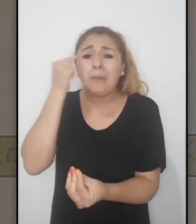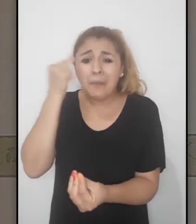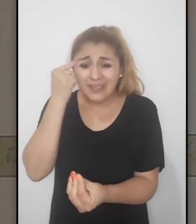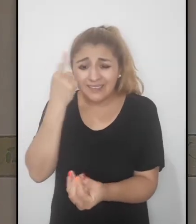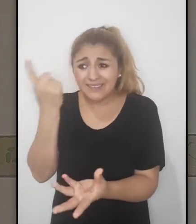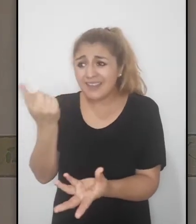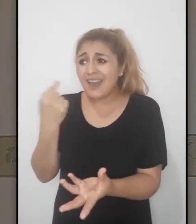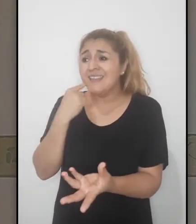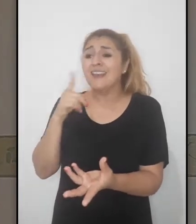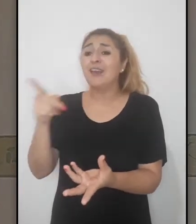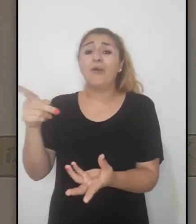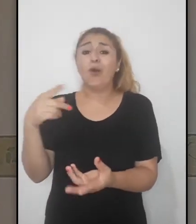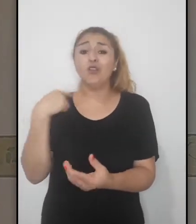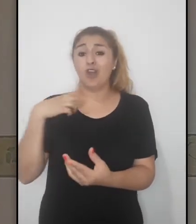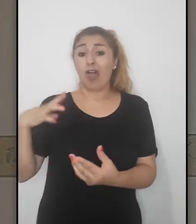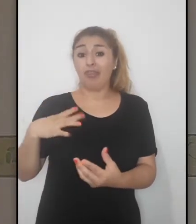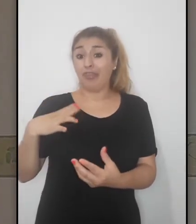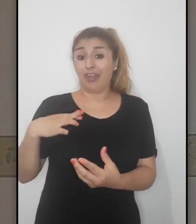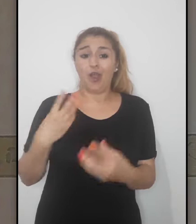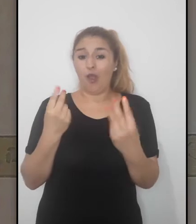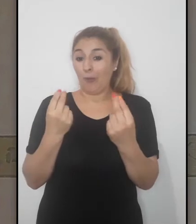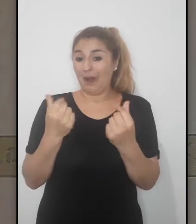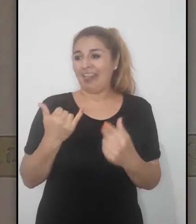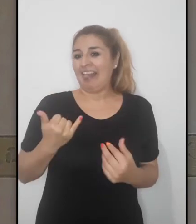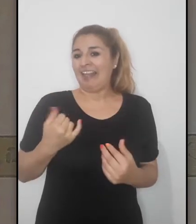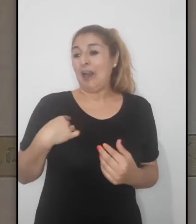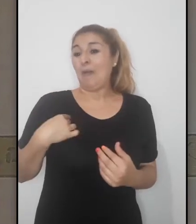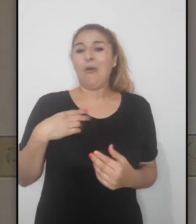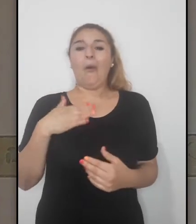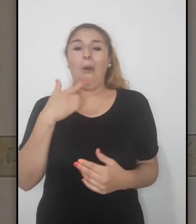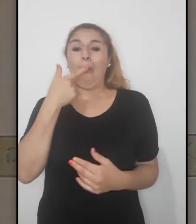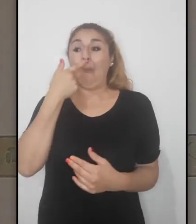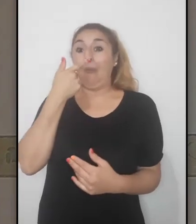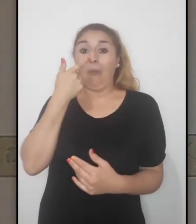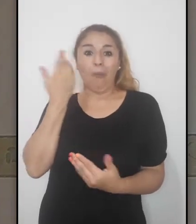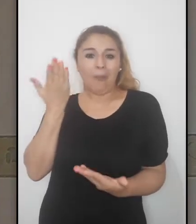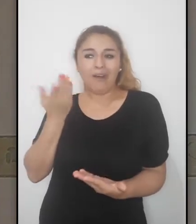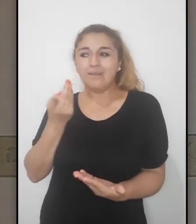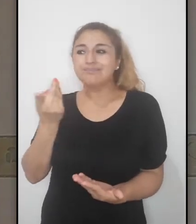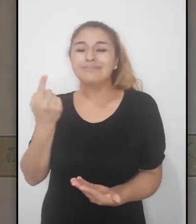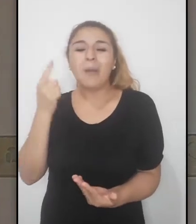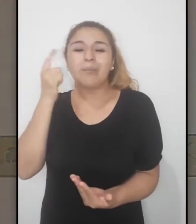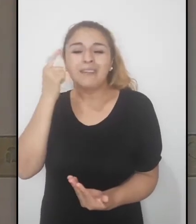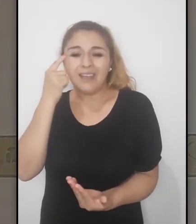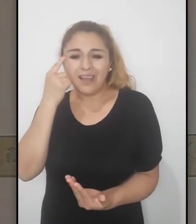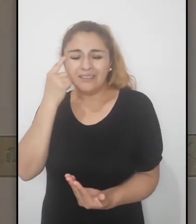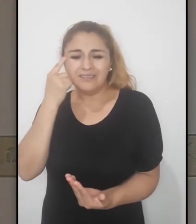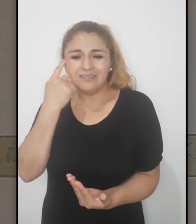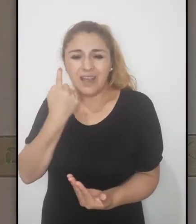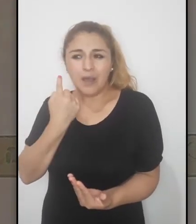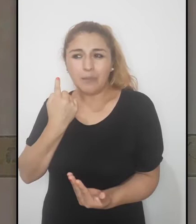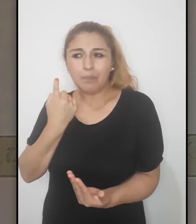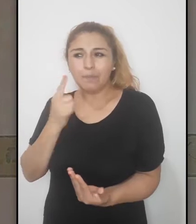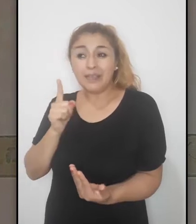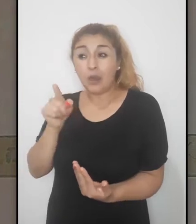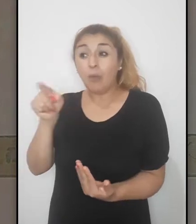más tenés un punto de vista de tu padecer de tu posición de cómo lo ves vos pero en realidad no estás posicionado en el lugar